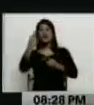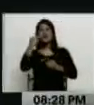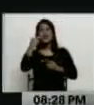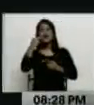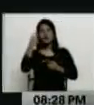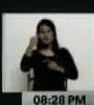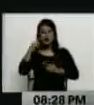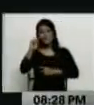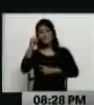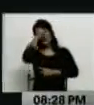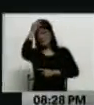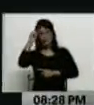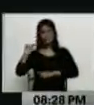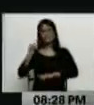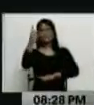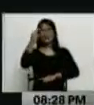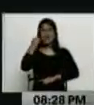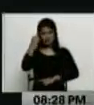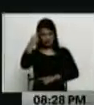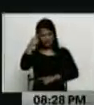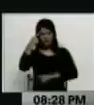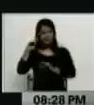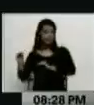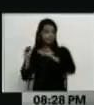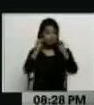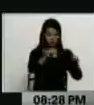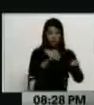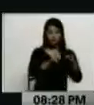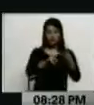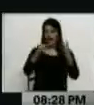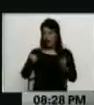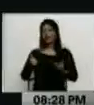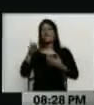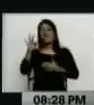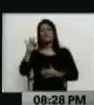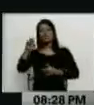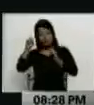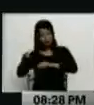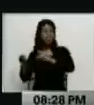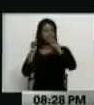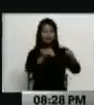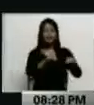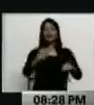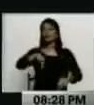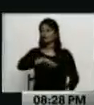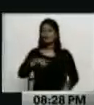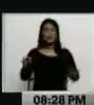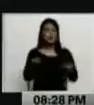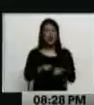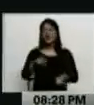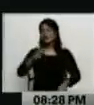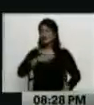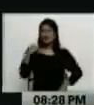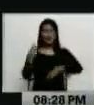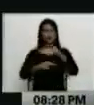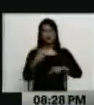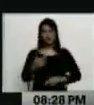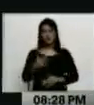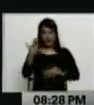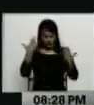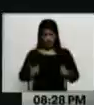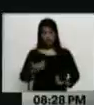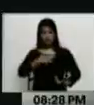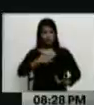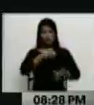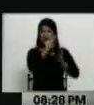el panteón en revolución es y será así somos Exactamente igual